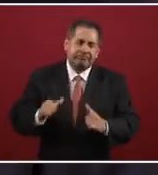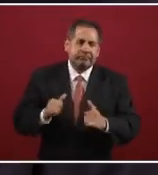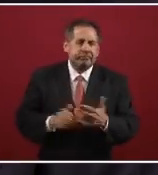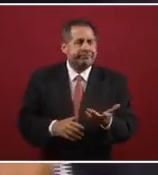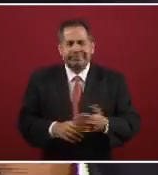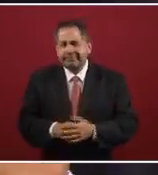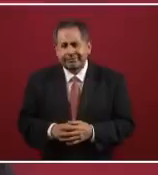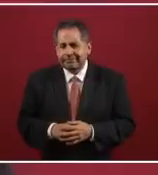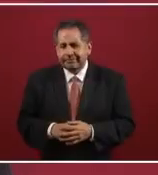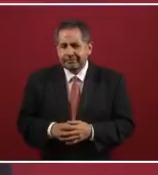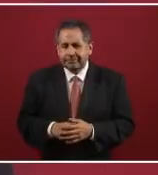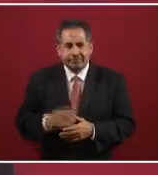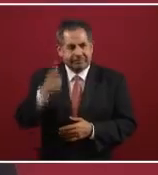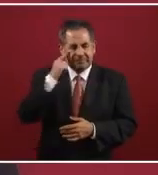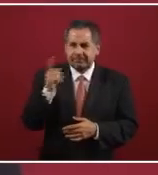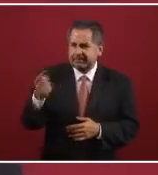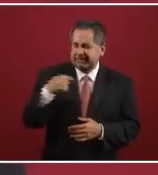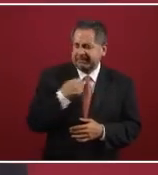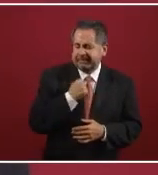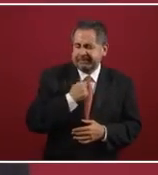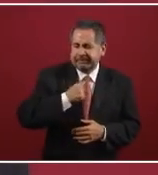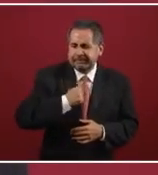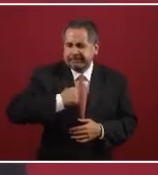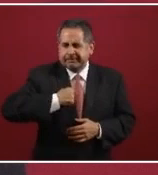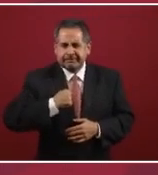tengo una buena palanca